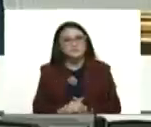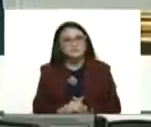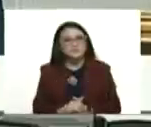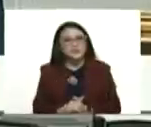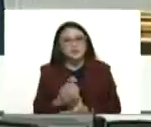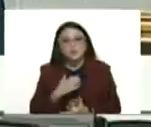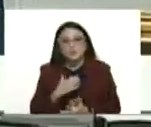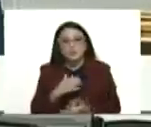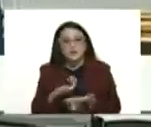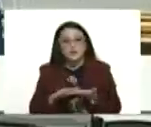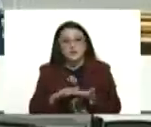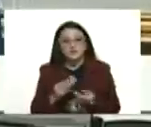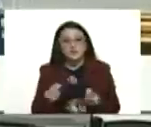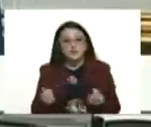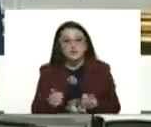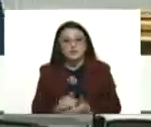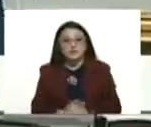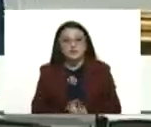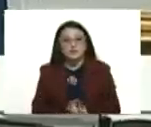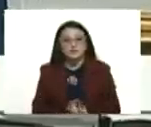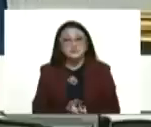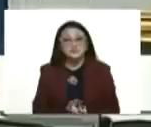poder resolverlo.